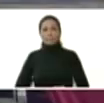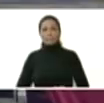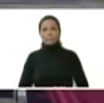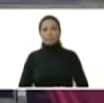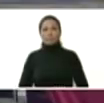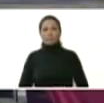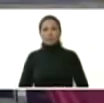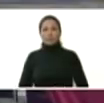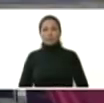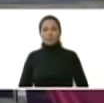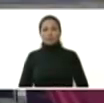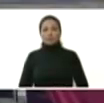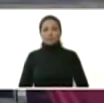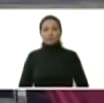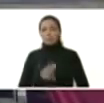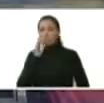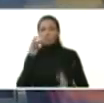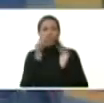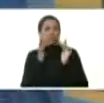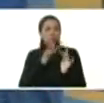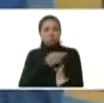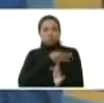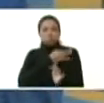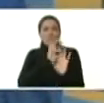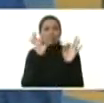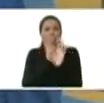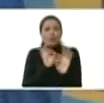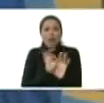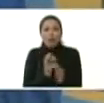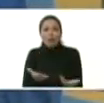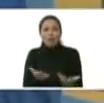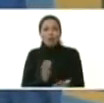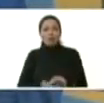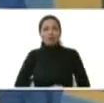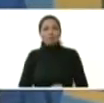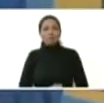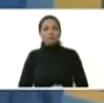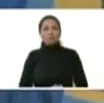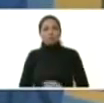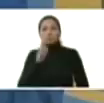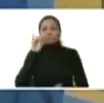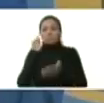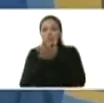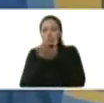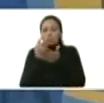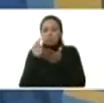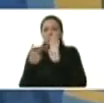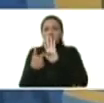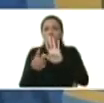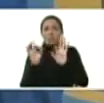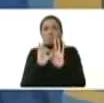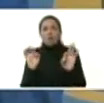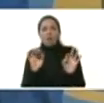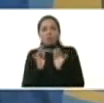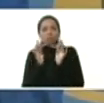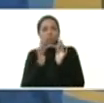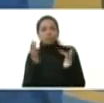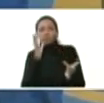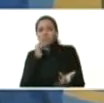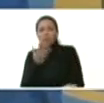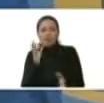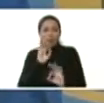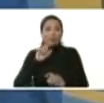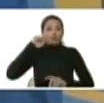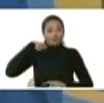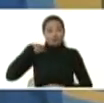En aquella época no había redes sociales, nada de eso. No quedó registrado ni en redes ni nada, pero